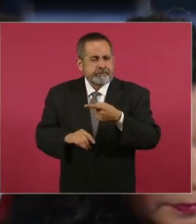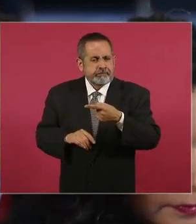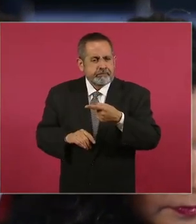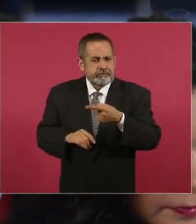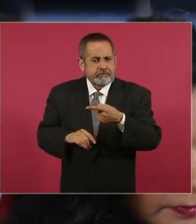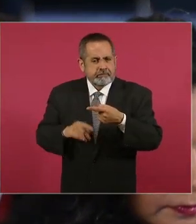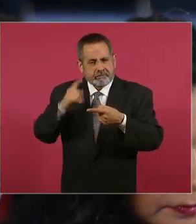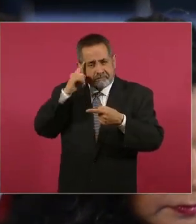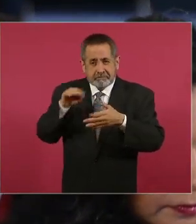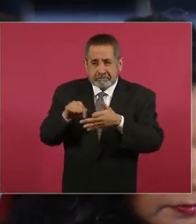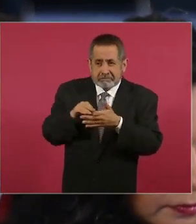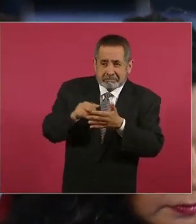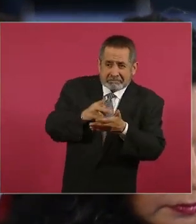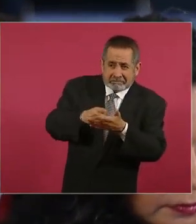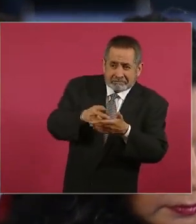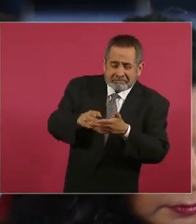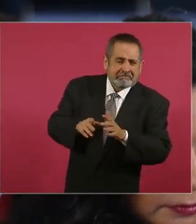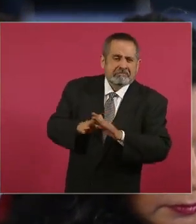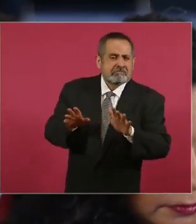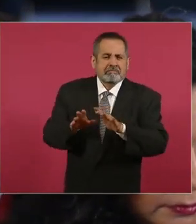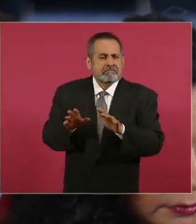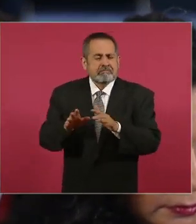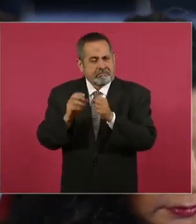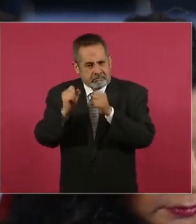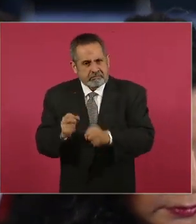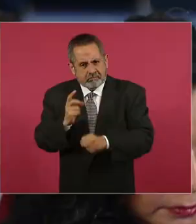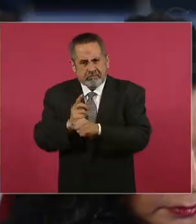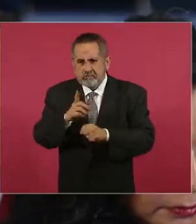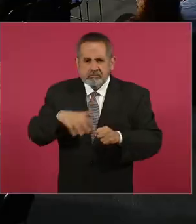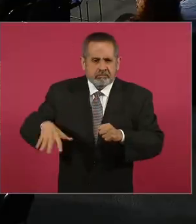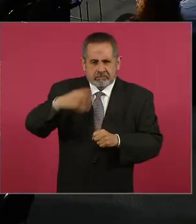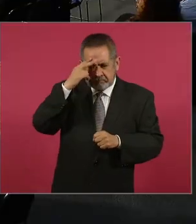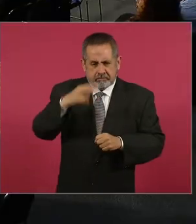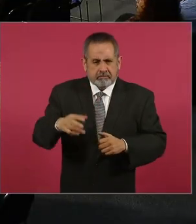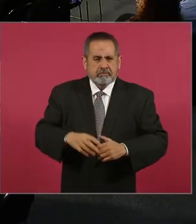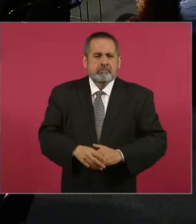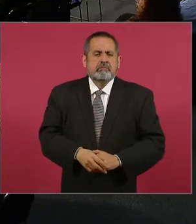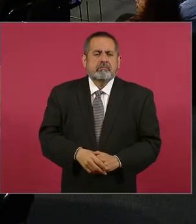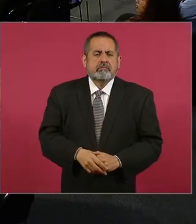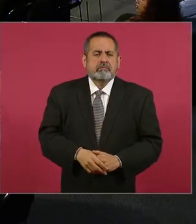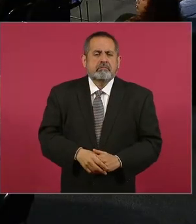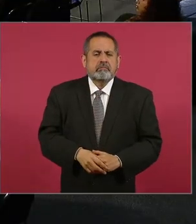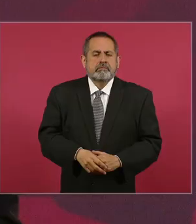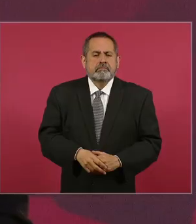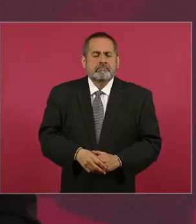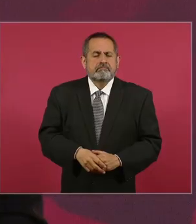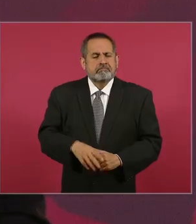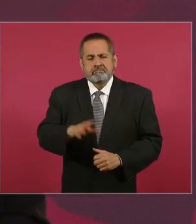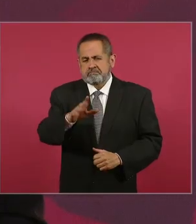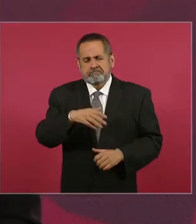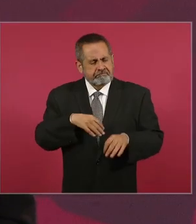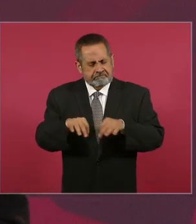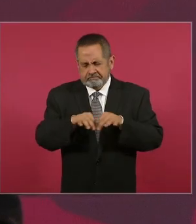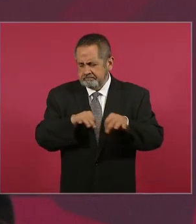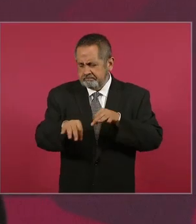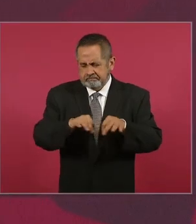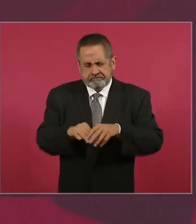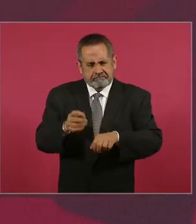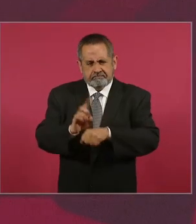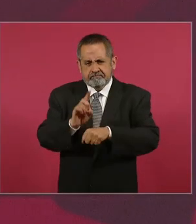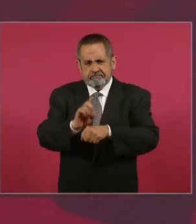para que esto no suceda, para realmente darle seguridad a los mexicanos? Pues estamos trabajando, Reina, todos los días en